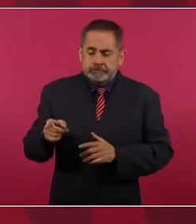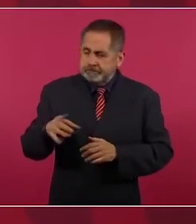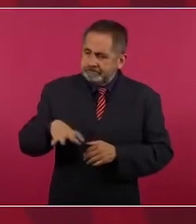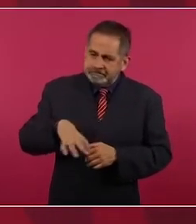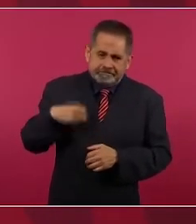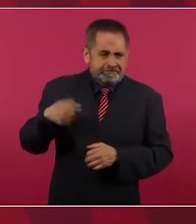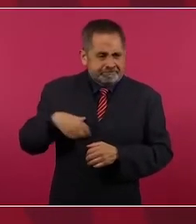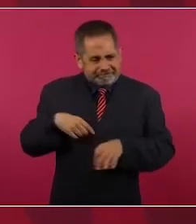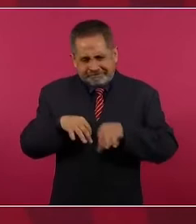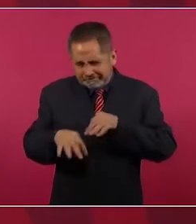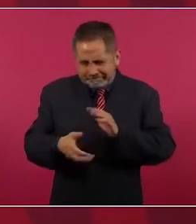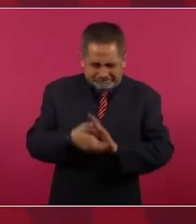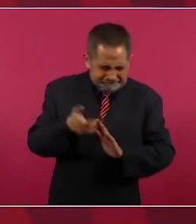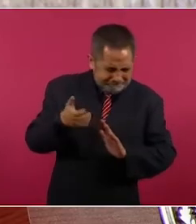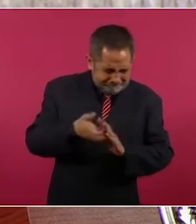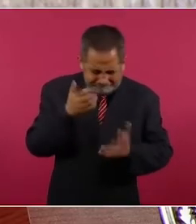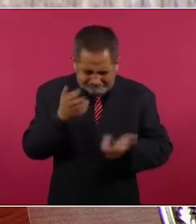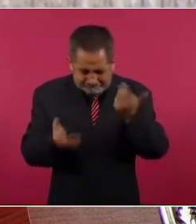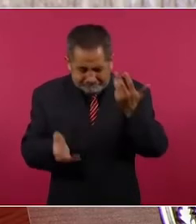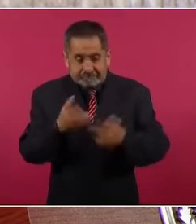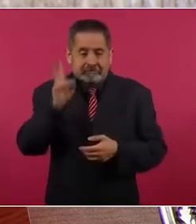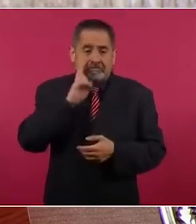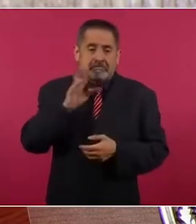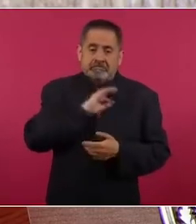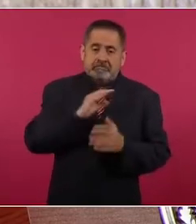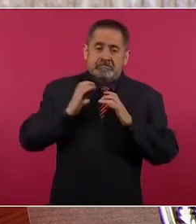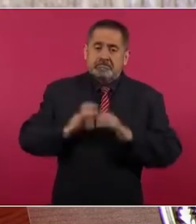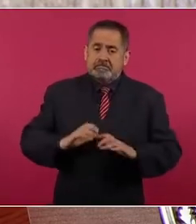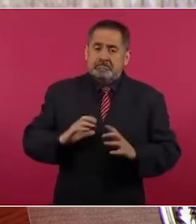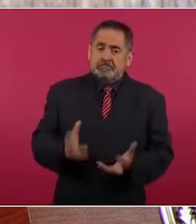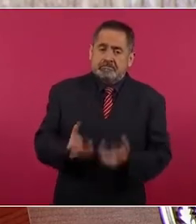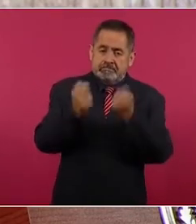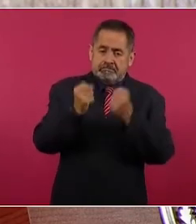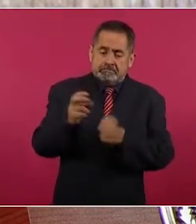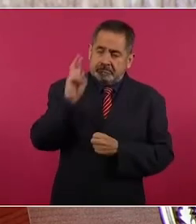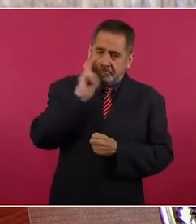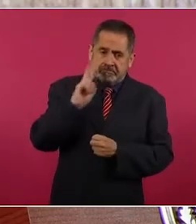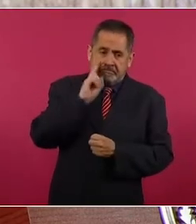todo el trabajo para rescatarlos.